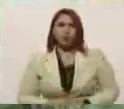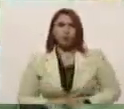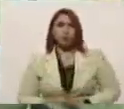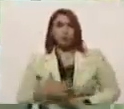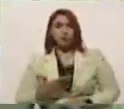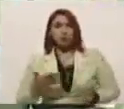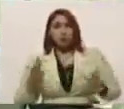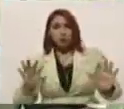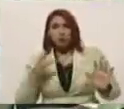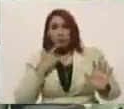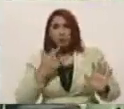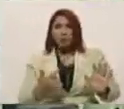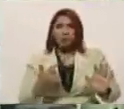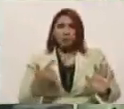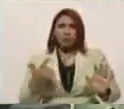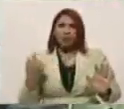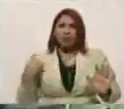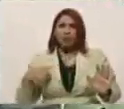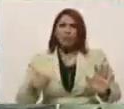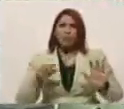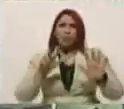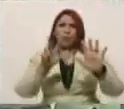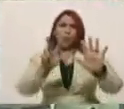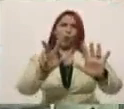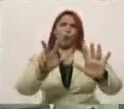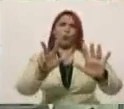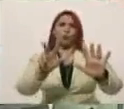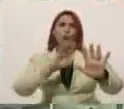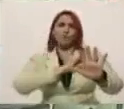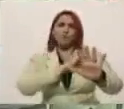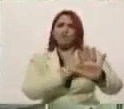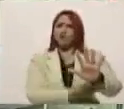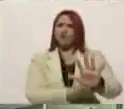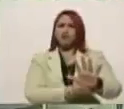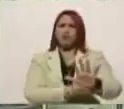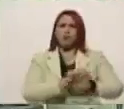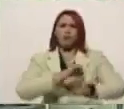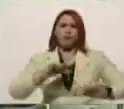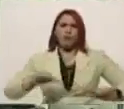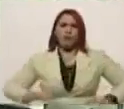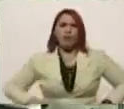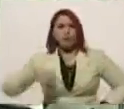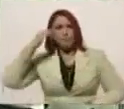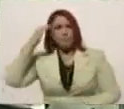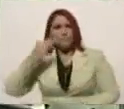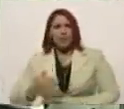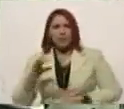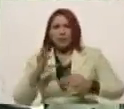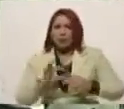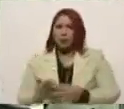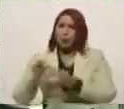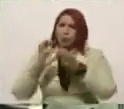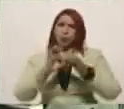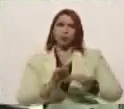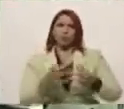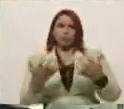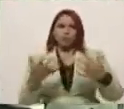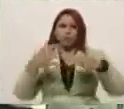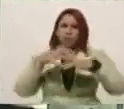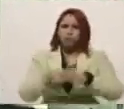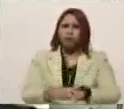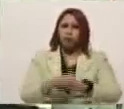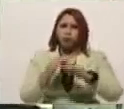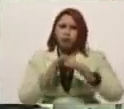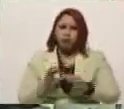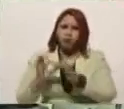Pudiéramos decir que tenemos 8 poderosas fuerzas militares unidas e integradas entre sí,